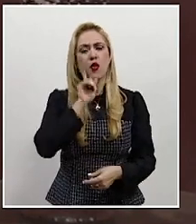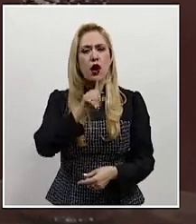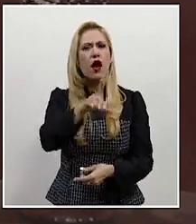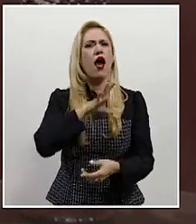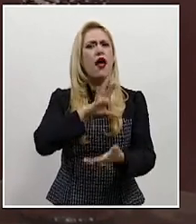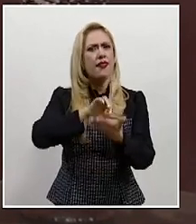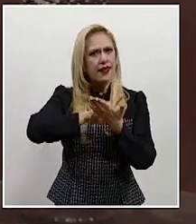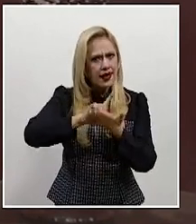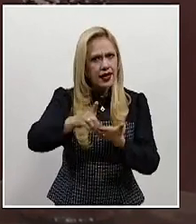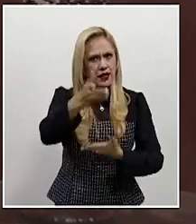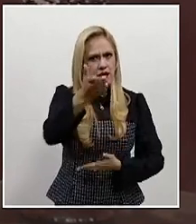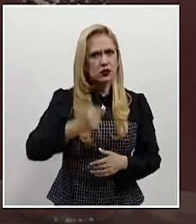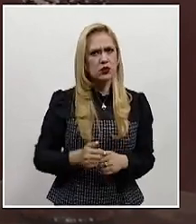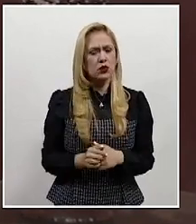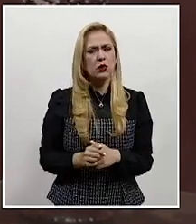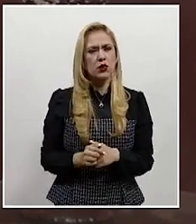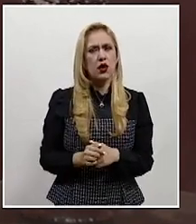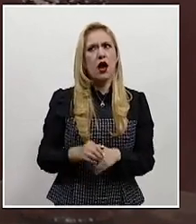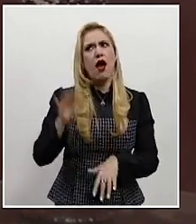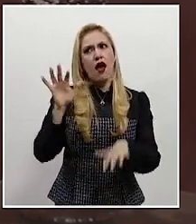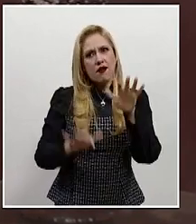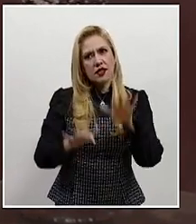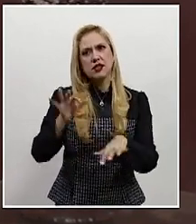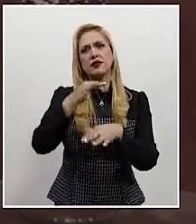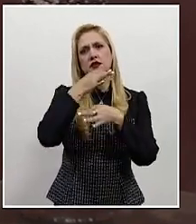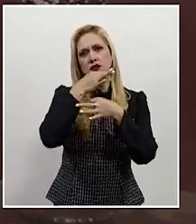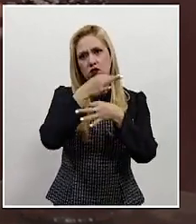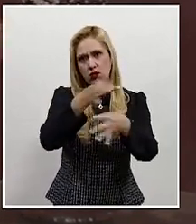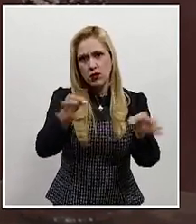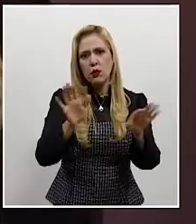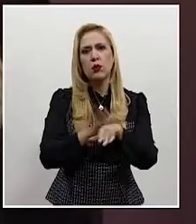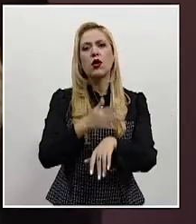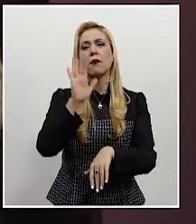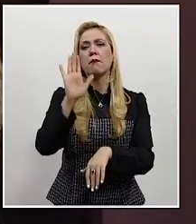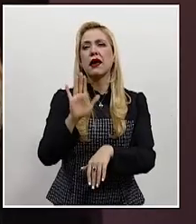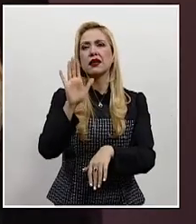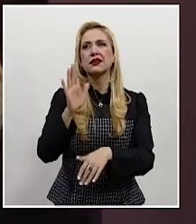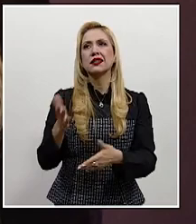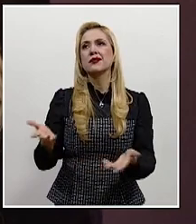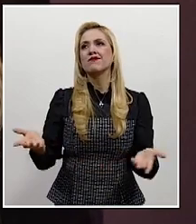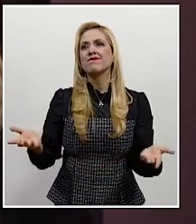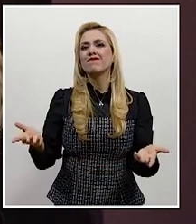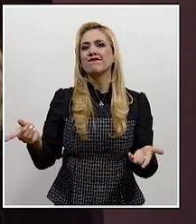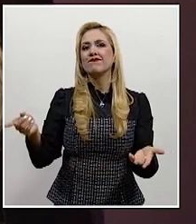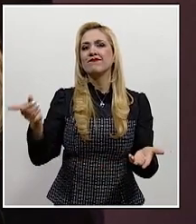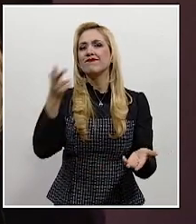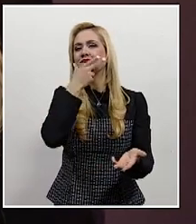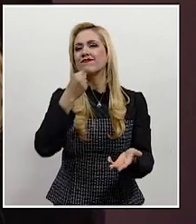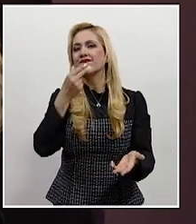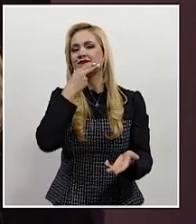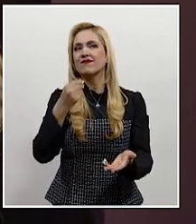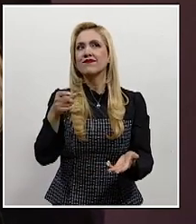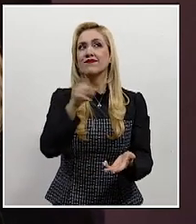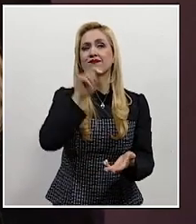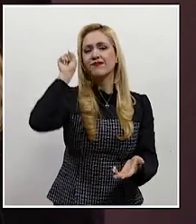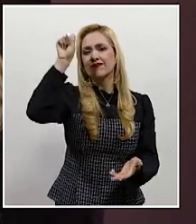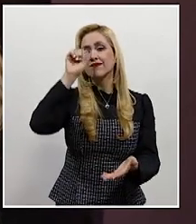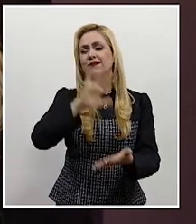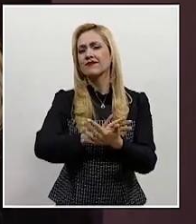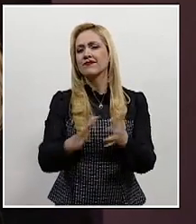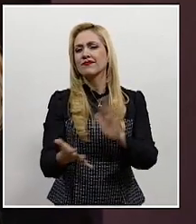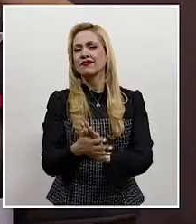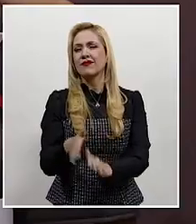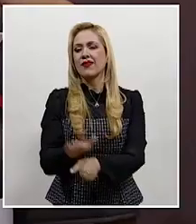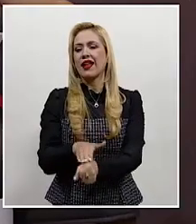que además se les informa a veces porque hay un tema de complicidad a veces entre los caballeros, el tema de los acosos,